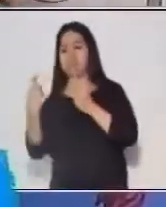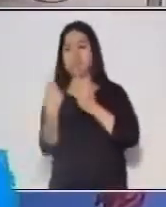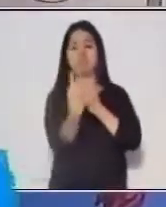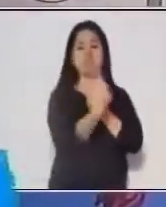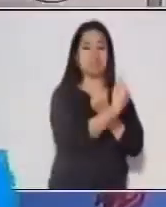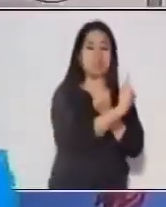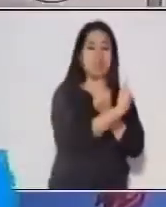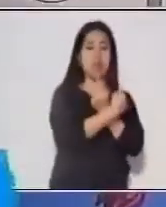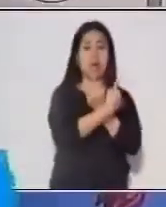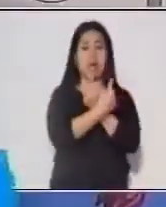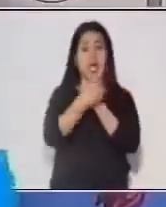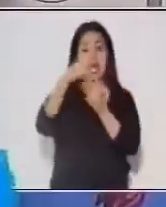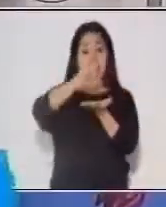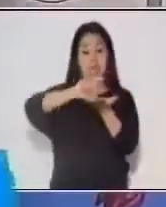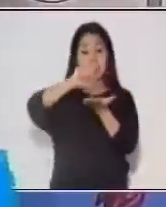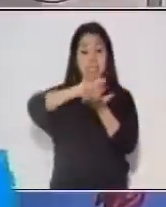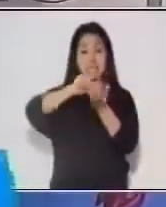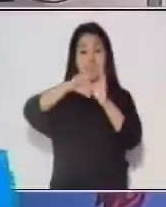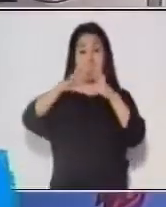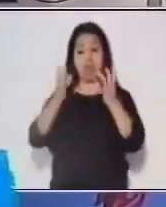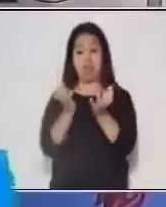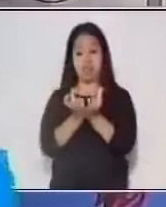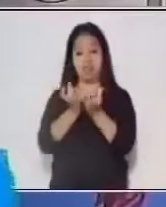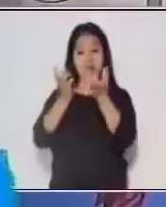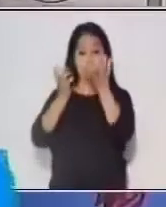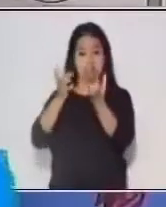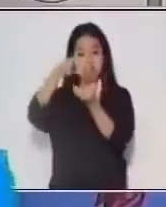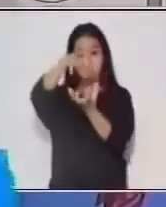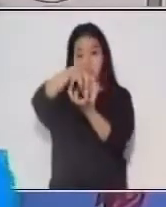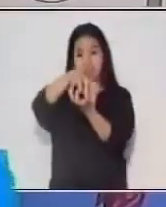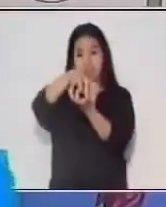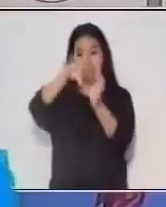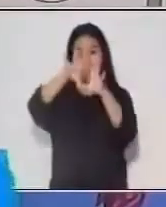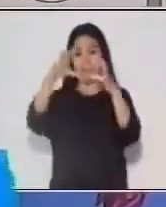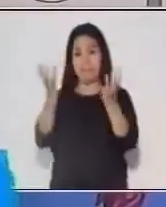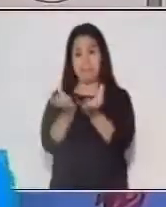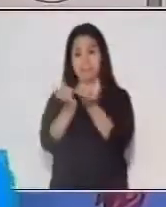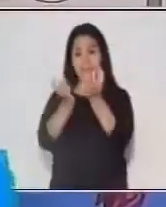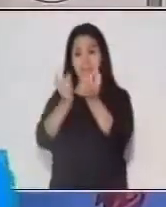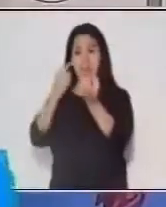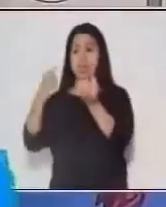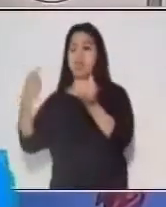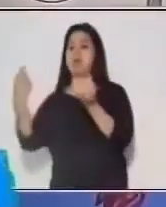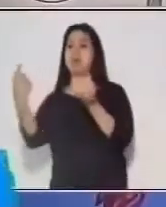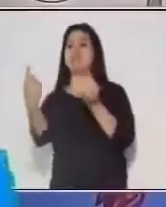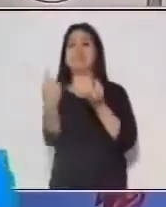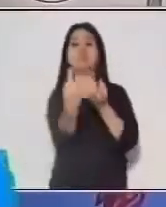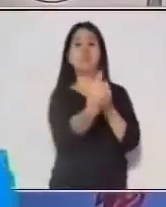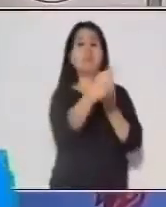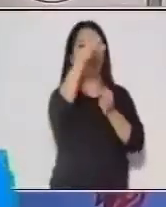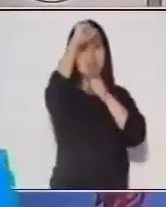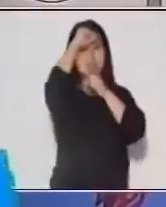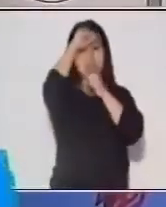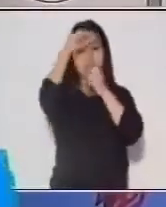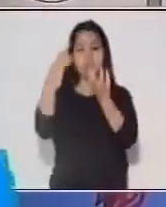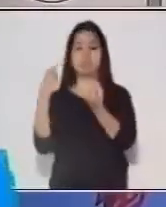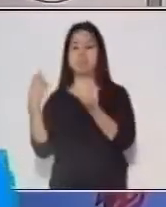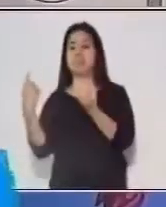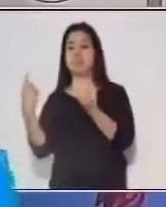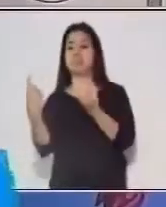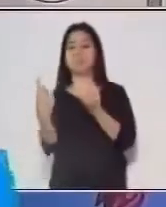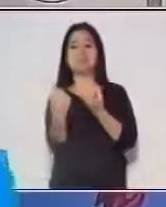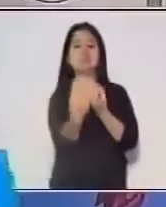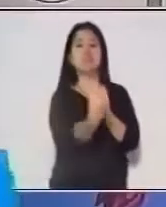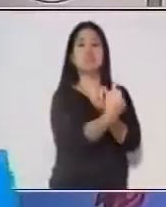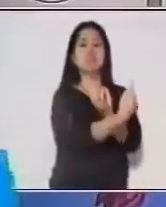Tierra. Entonces, la Tierra está ubicada aquí en uno de los focos de la elipse. ¿Qué datos son los que